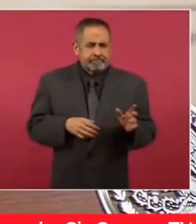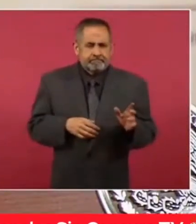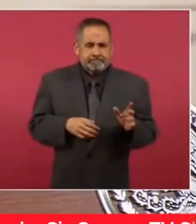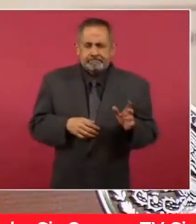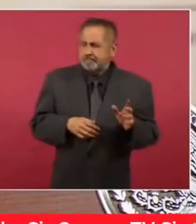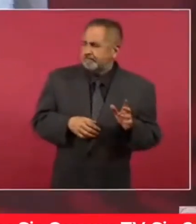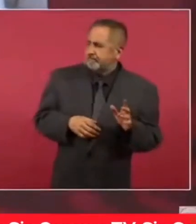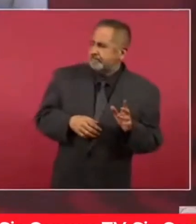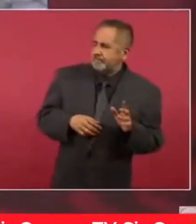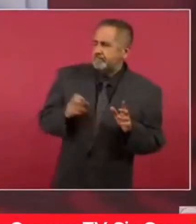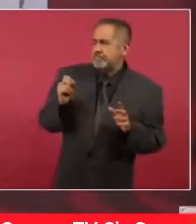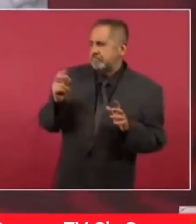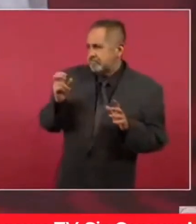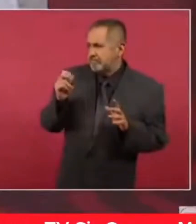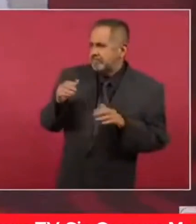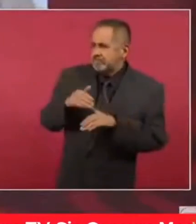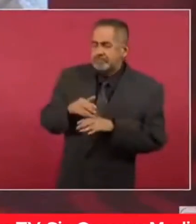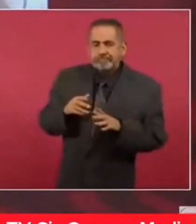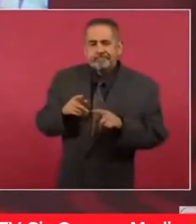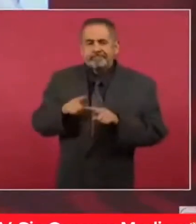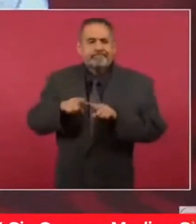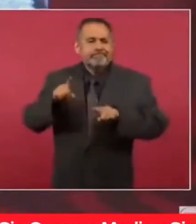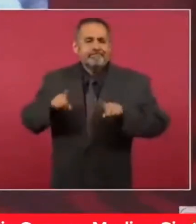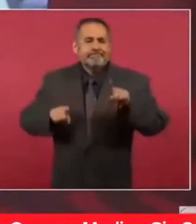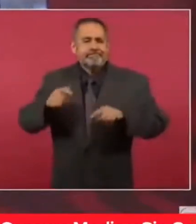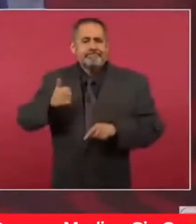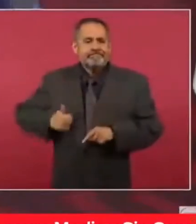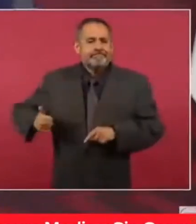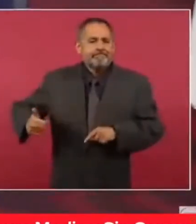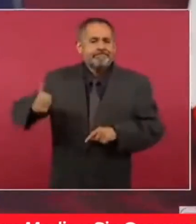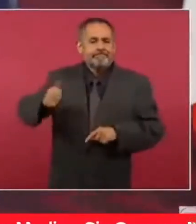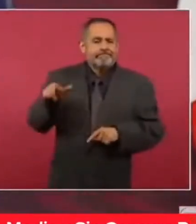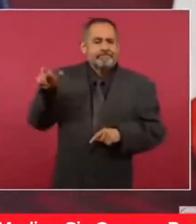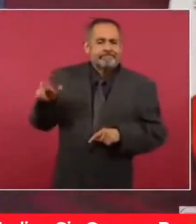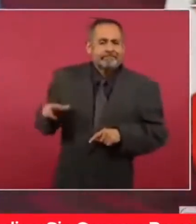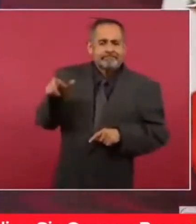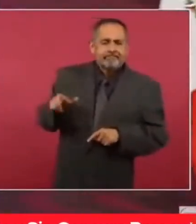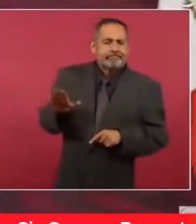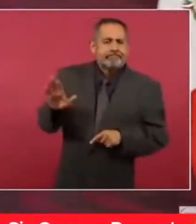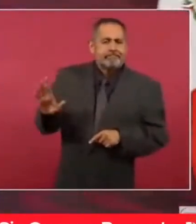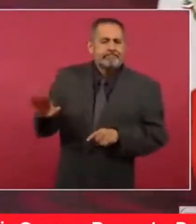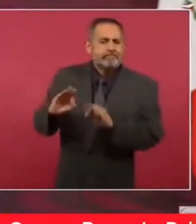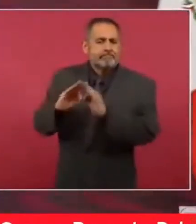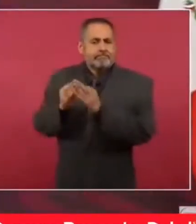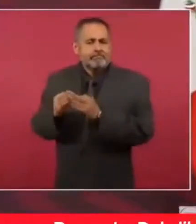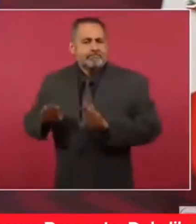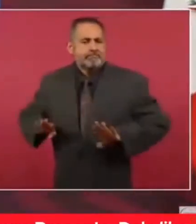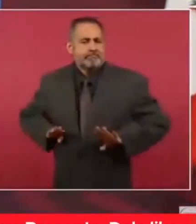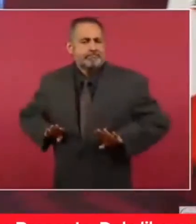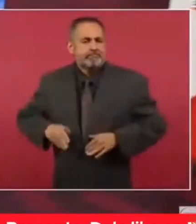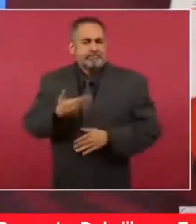Porque además cada quien tiene su estilo